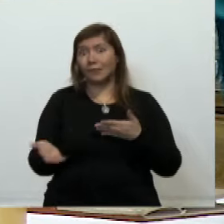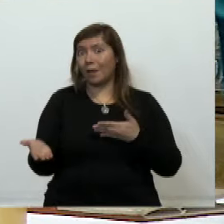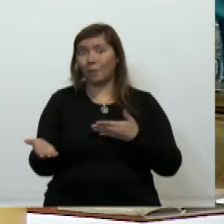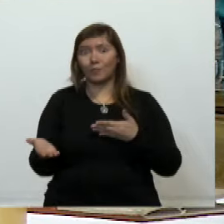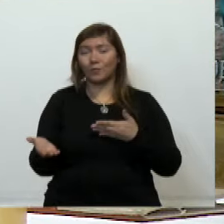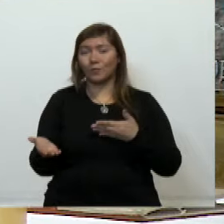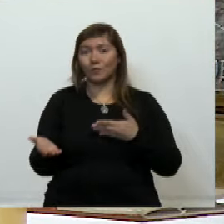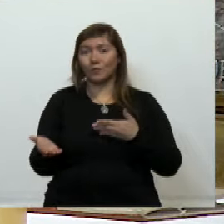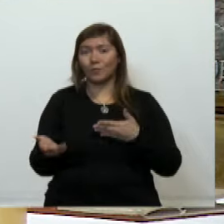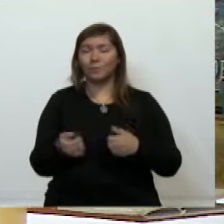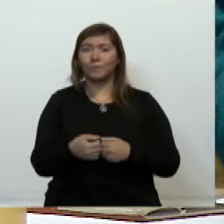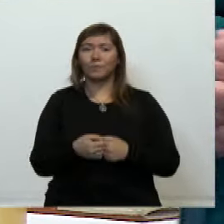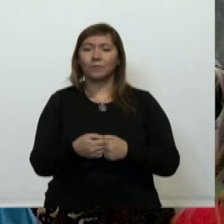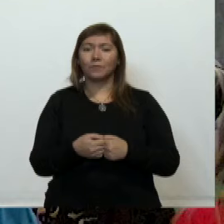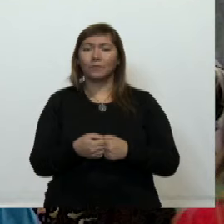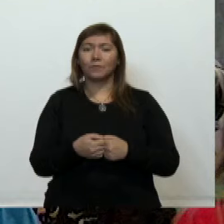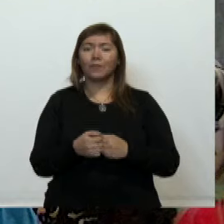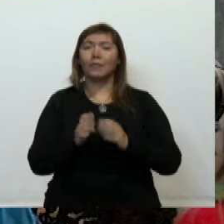por nosotros.